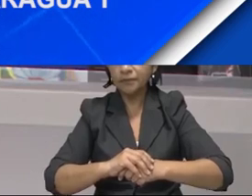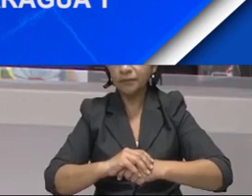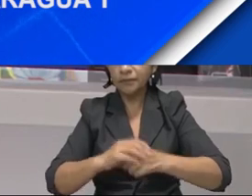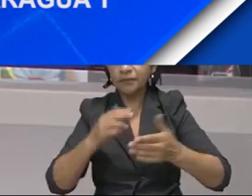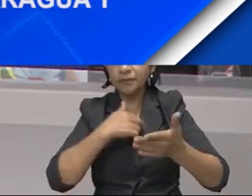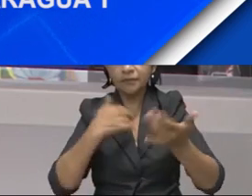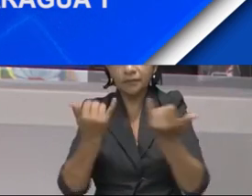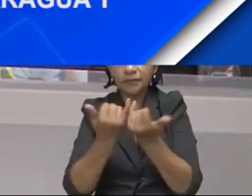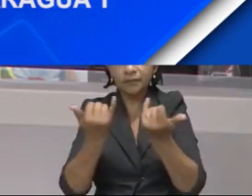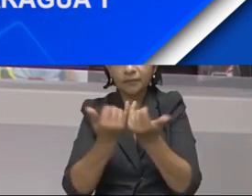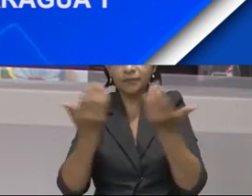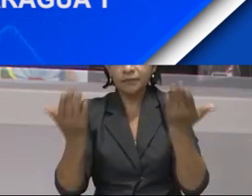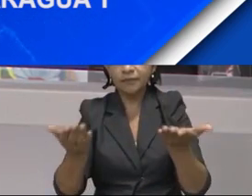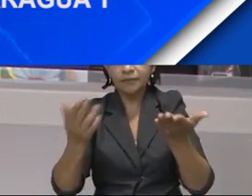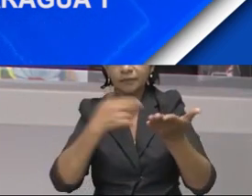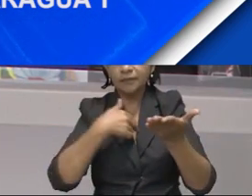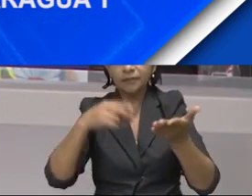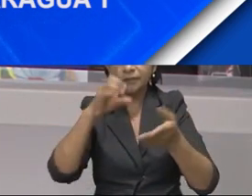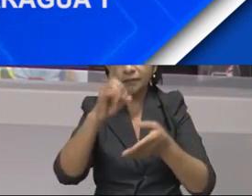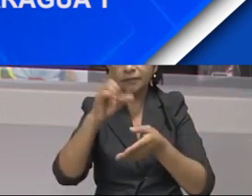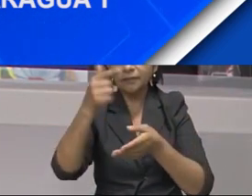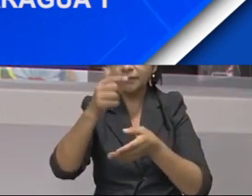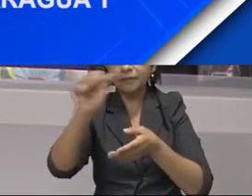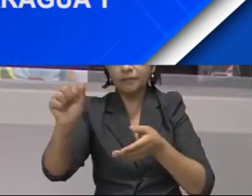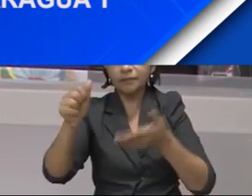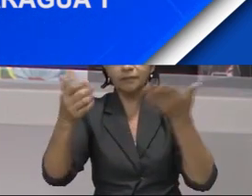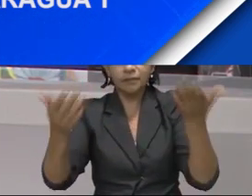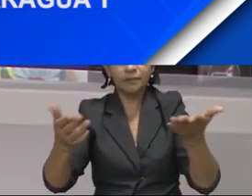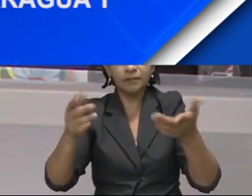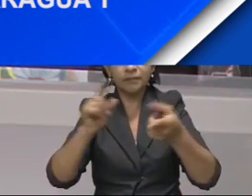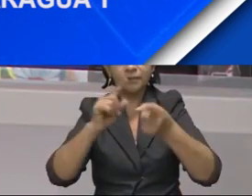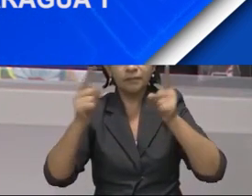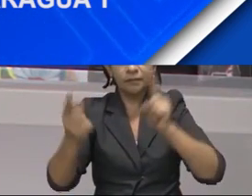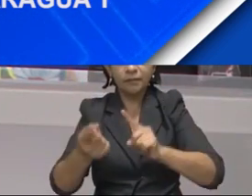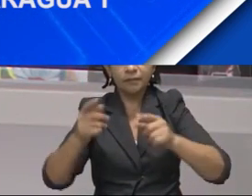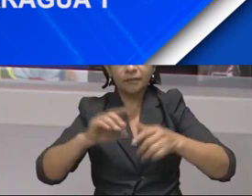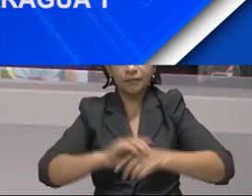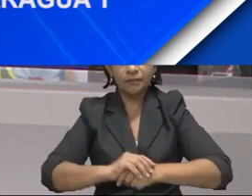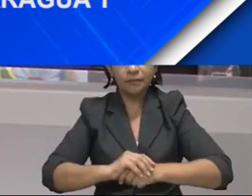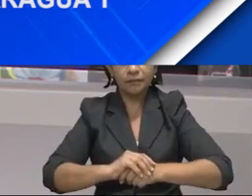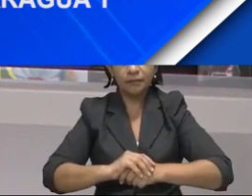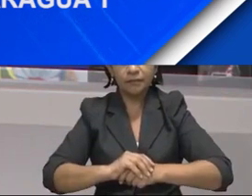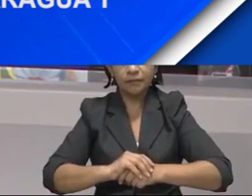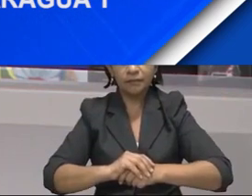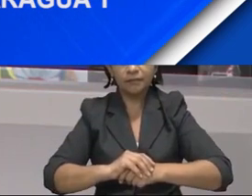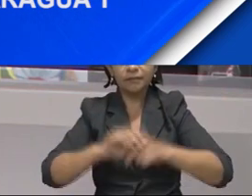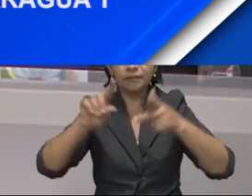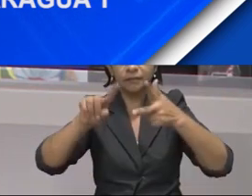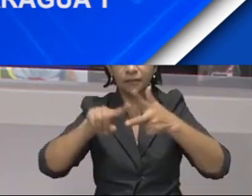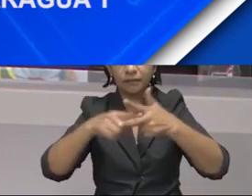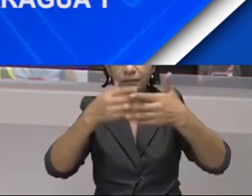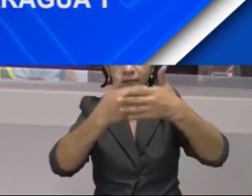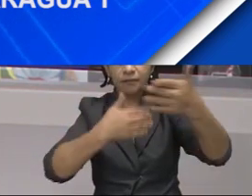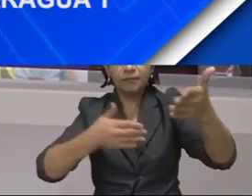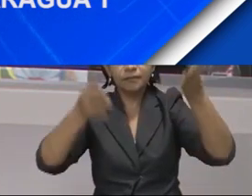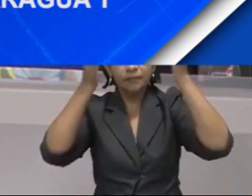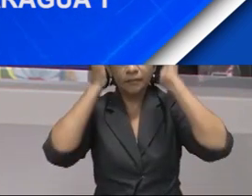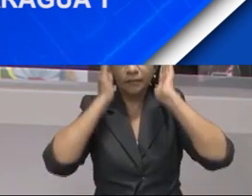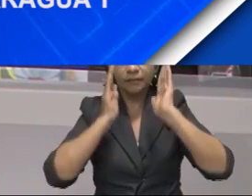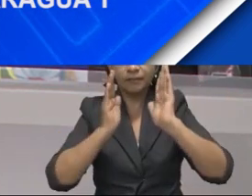las administraciones aduaneras se facilitarán mutuamente por iniciativa propia la solicitud de